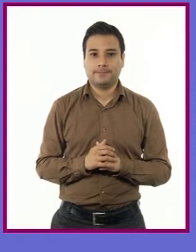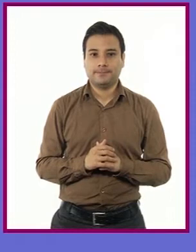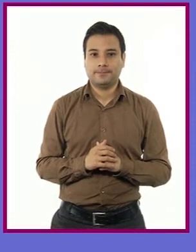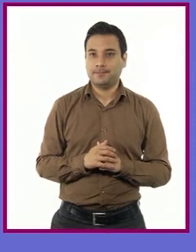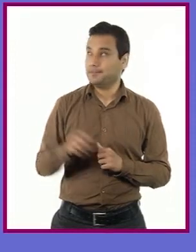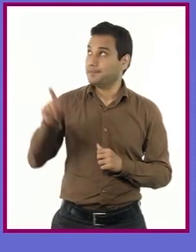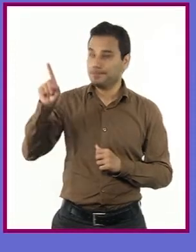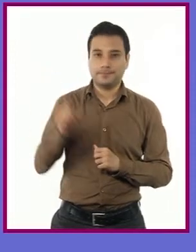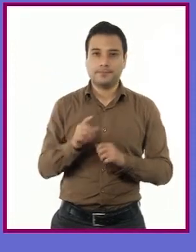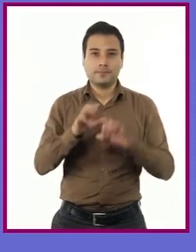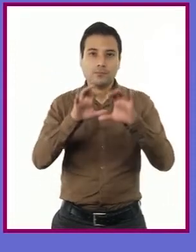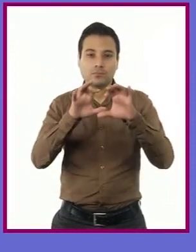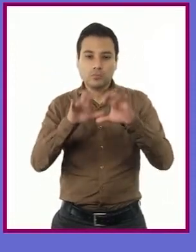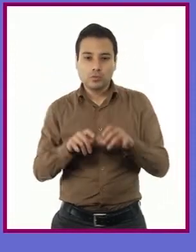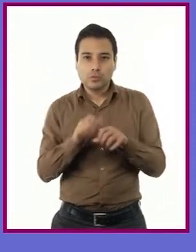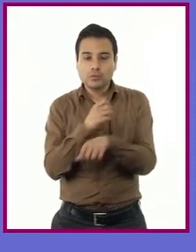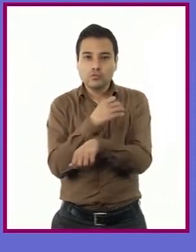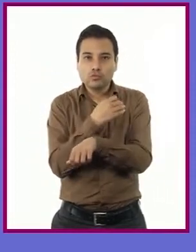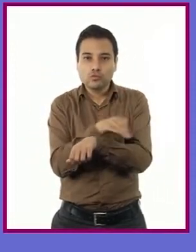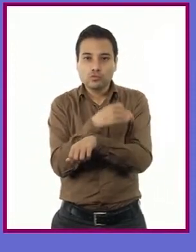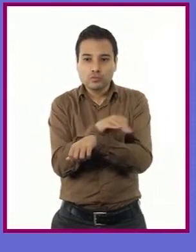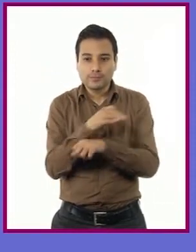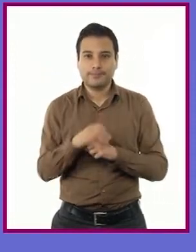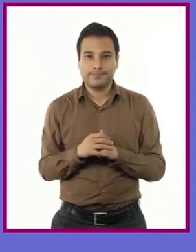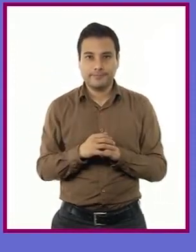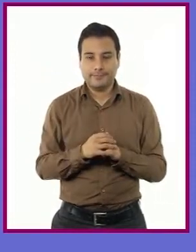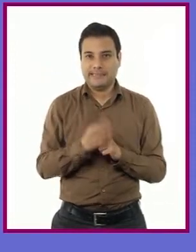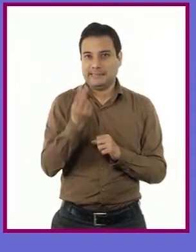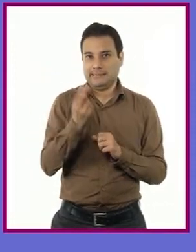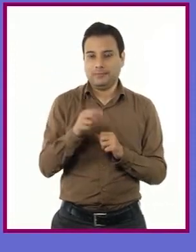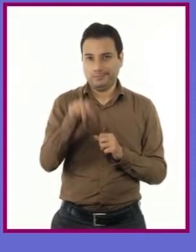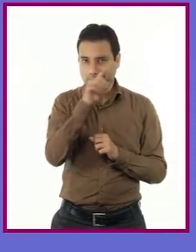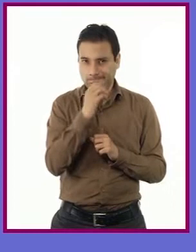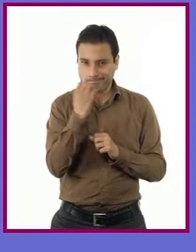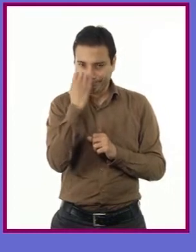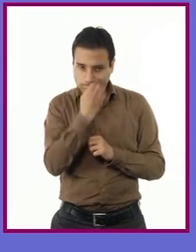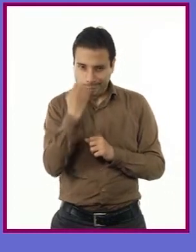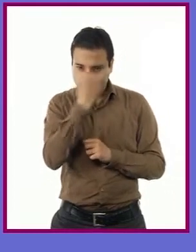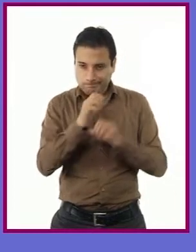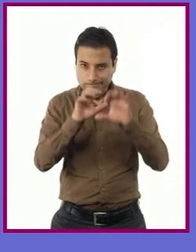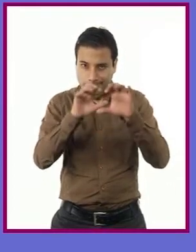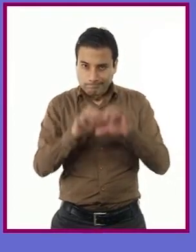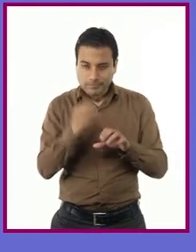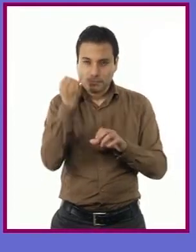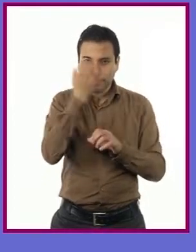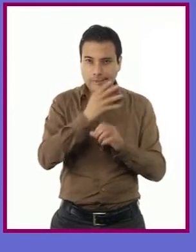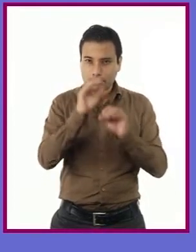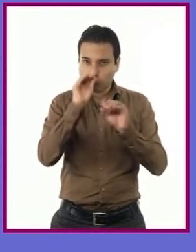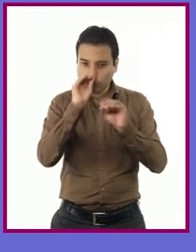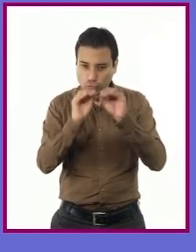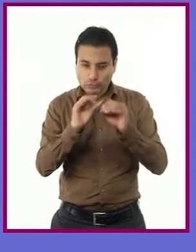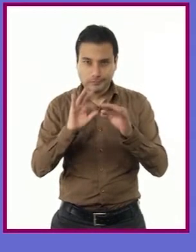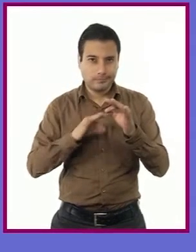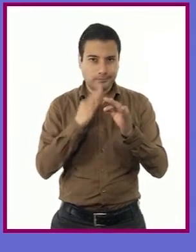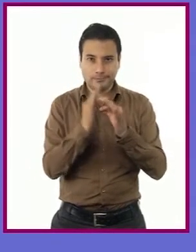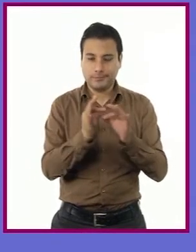Borrador del reglamento. El borrador debe estar revisado y listo con los textos e imágenes que se van a pasar al